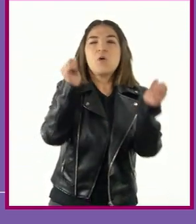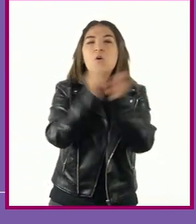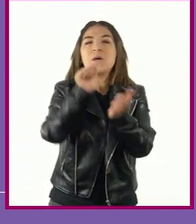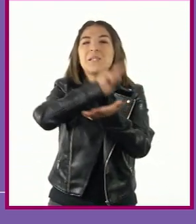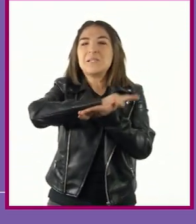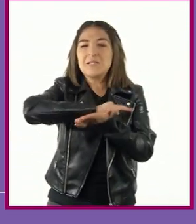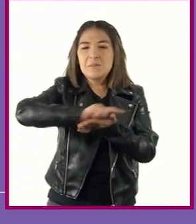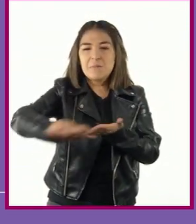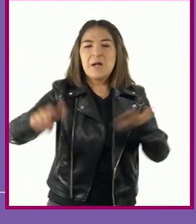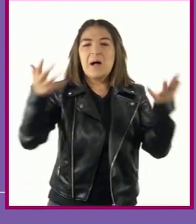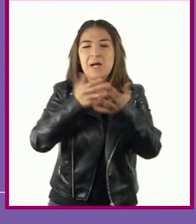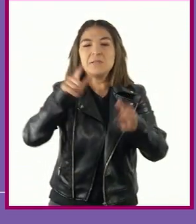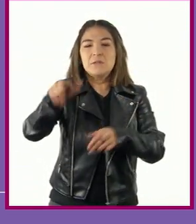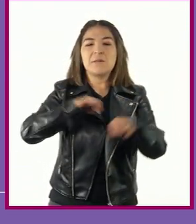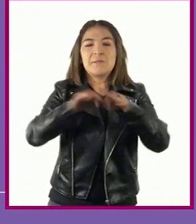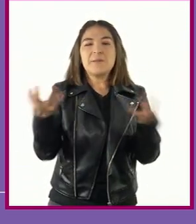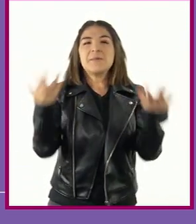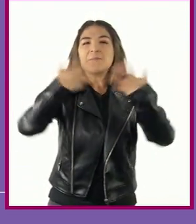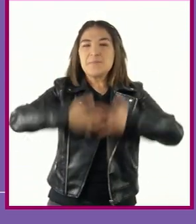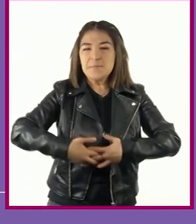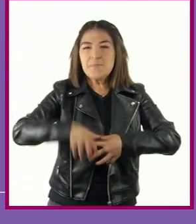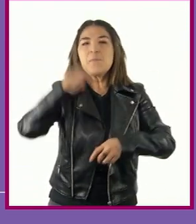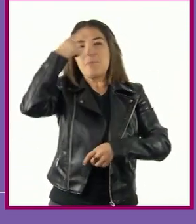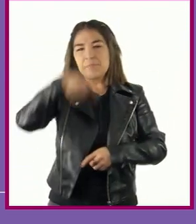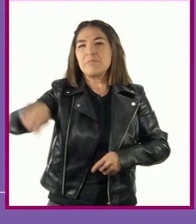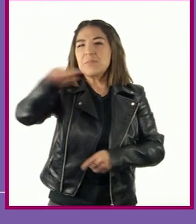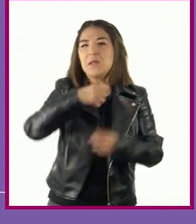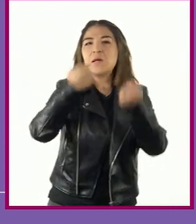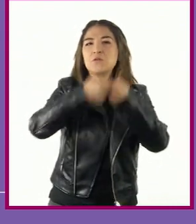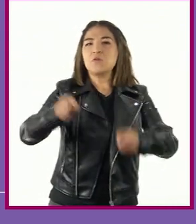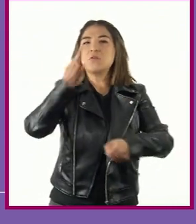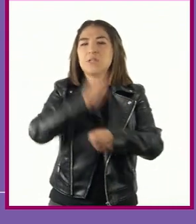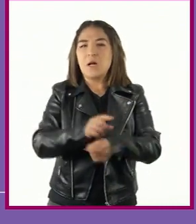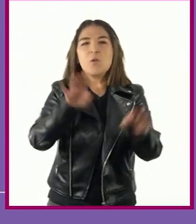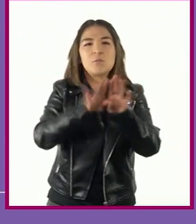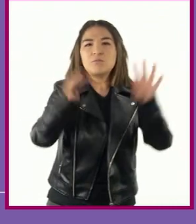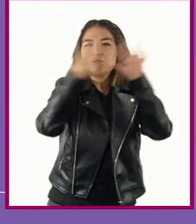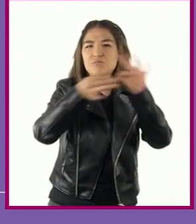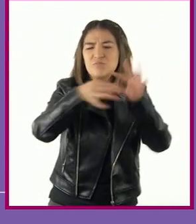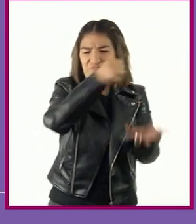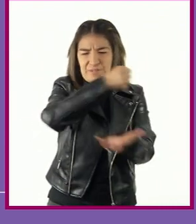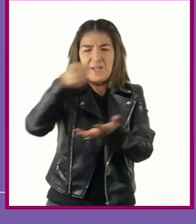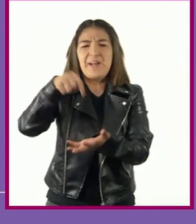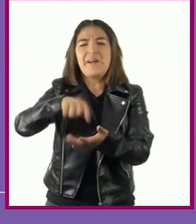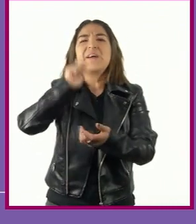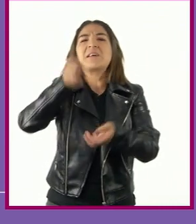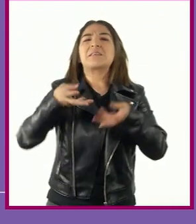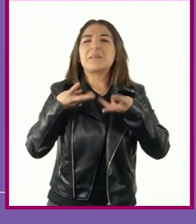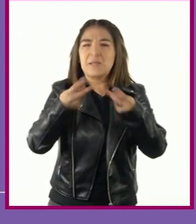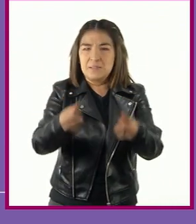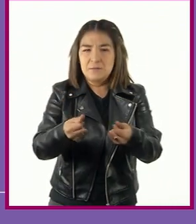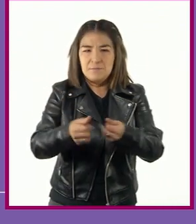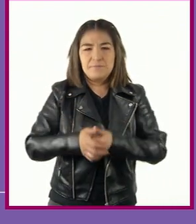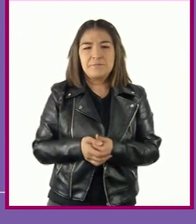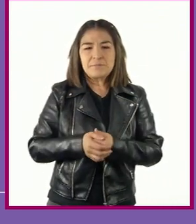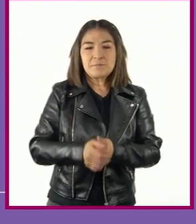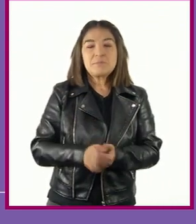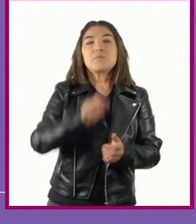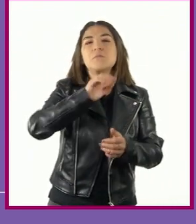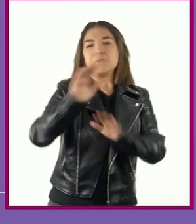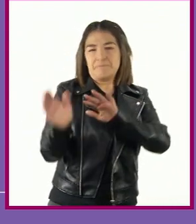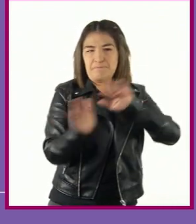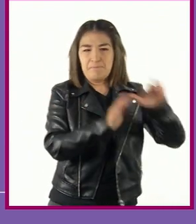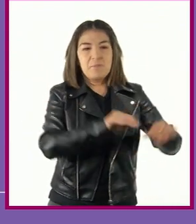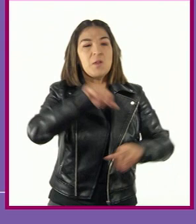transparencia y rendir cuentas a la sociedad respecto al ejercicio de su empleo. Por su parte, la Ley Federal